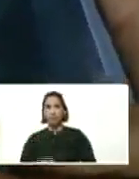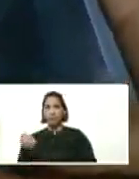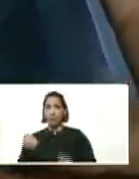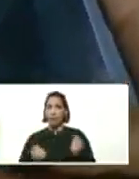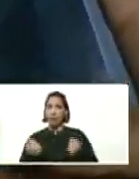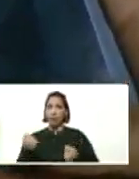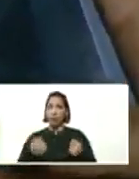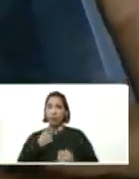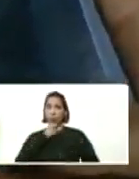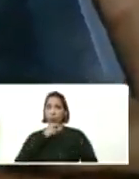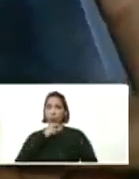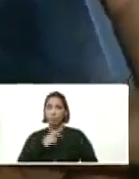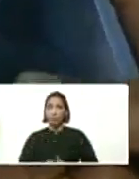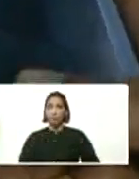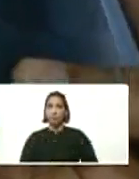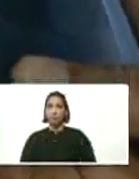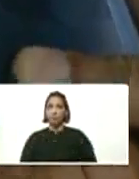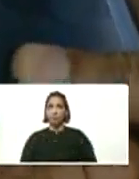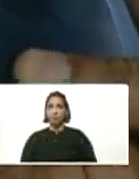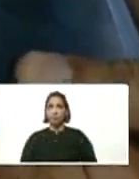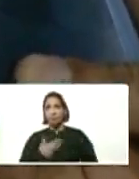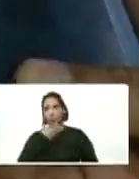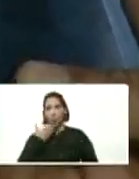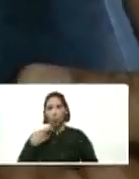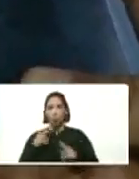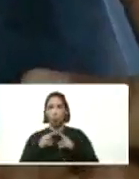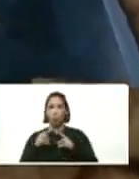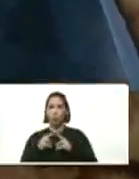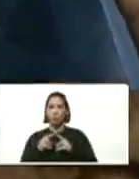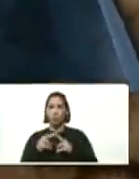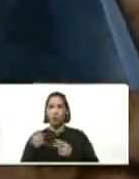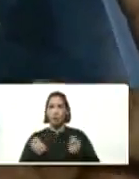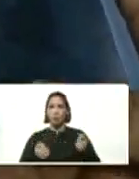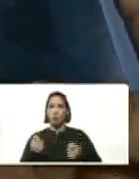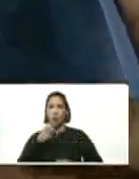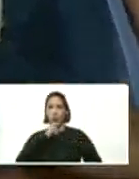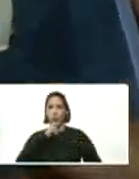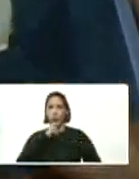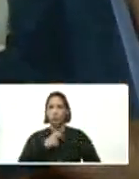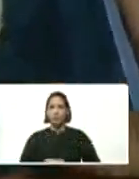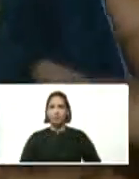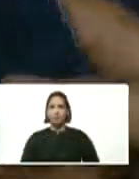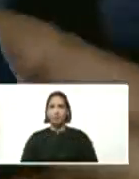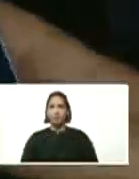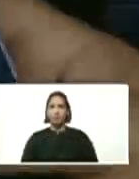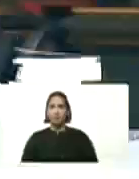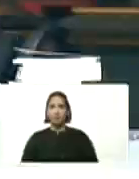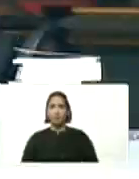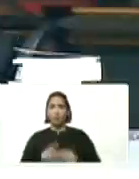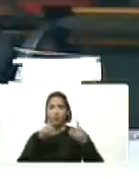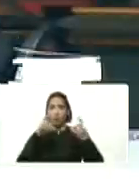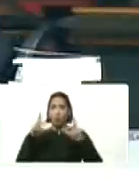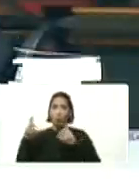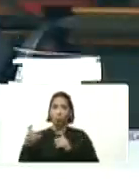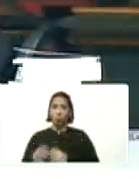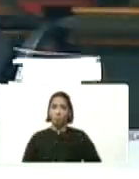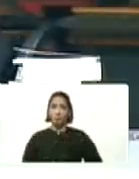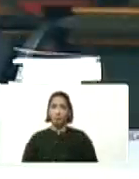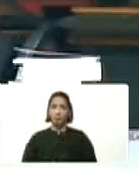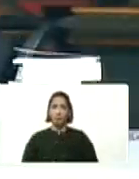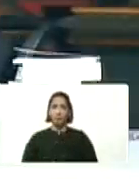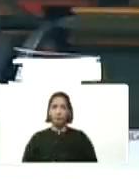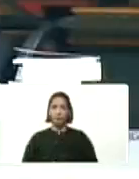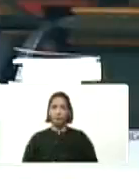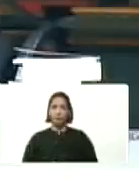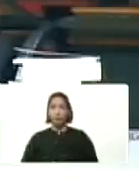de oro, mejor conocido como el camionero de oro. Fotos de fotos. Por eso